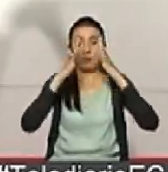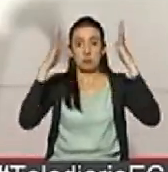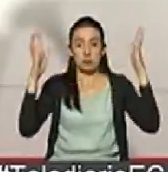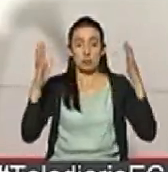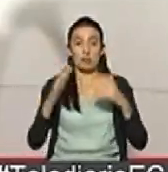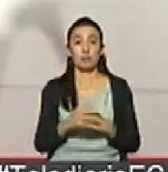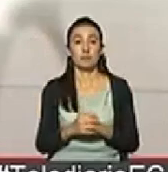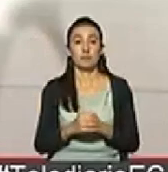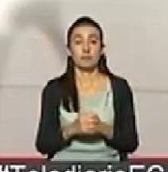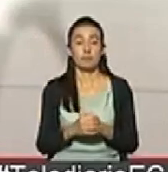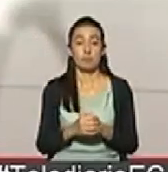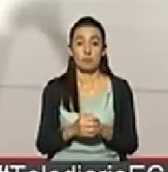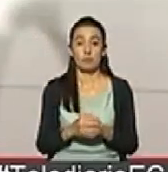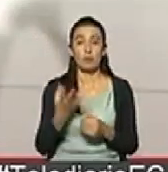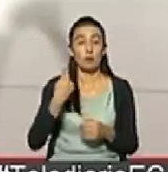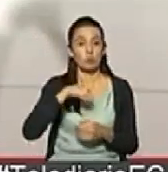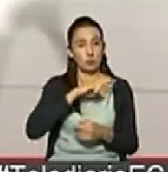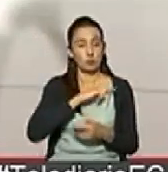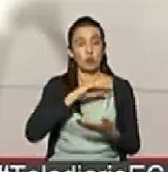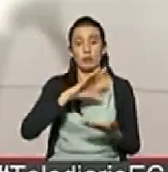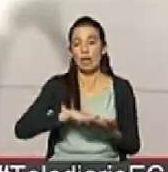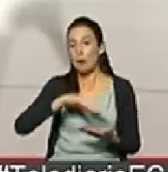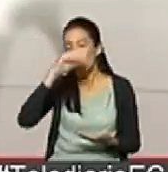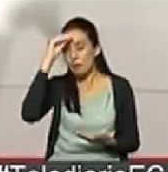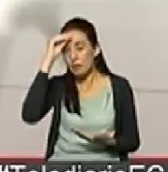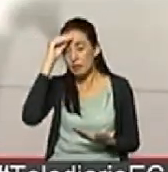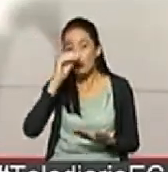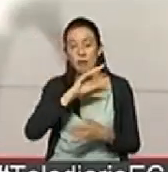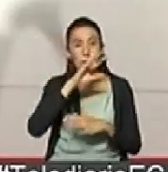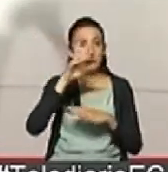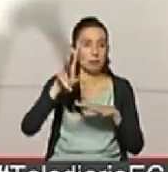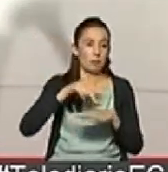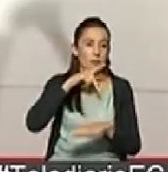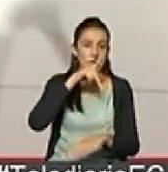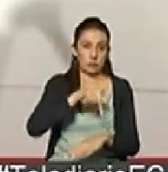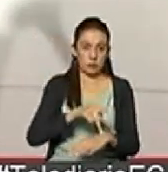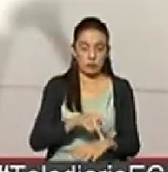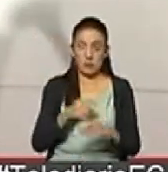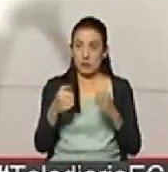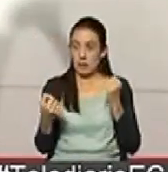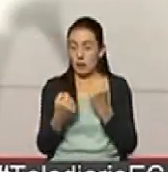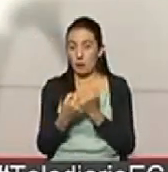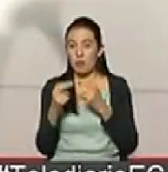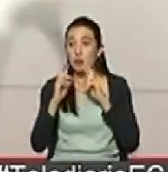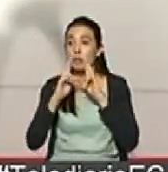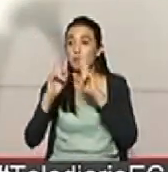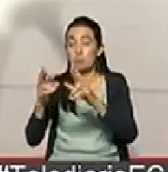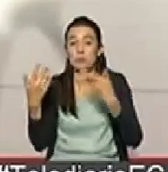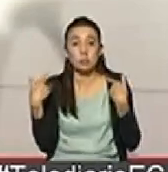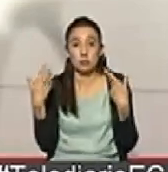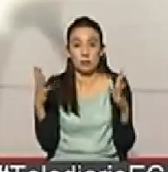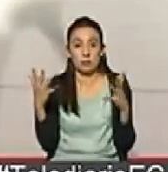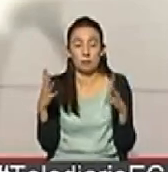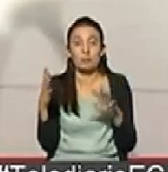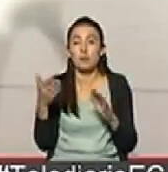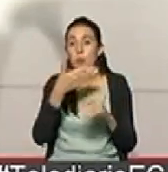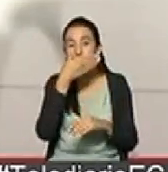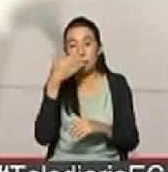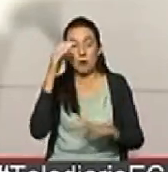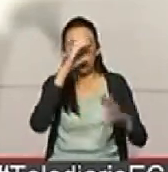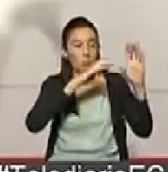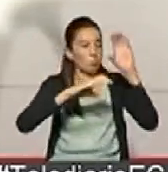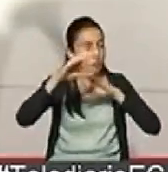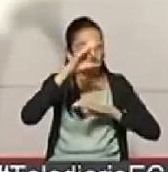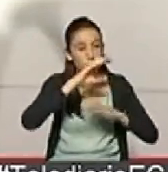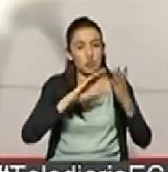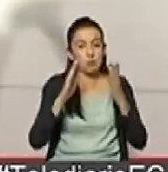entonces, documentarnos, aprender, preguntar a un profesional, alguien que, si es que algo no sabemos, entonces tenemos que ir a fuentes que sean buenas,